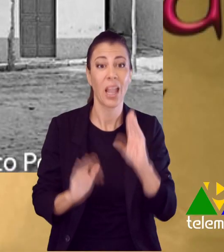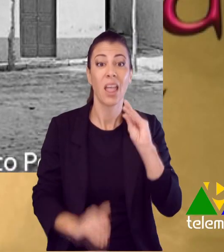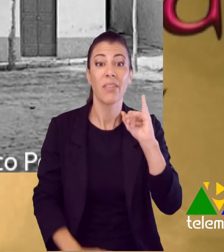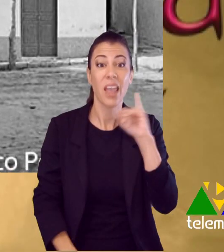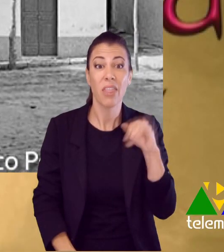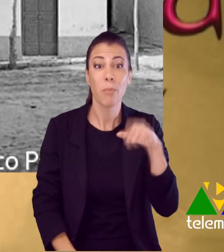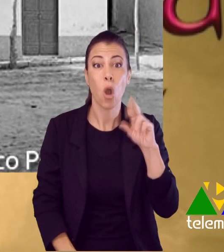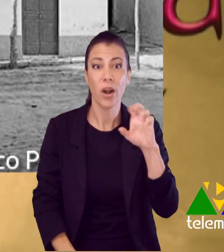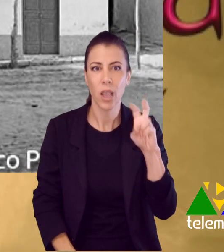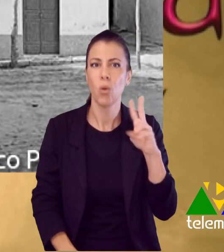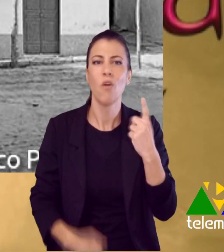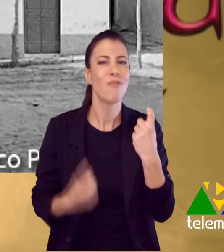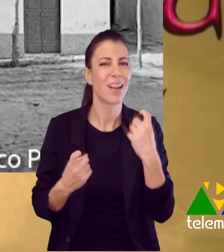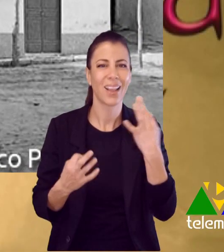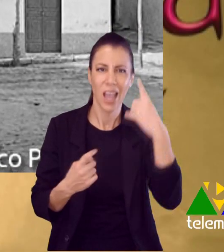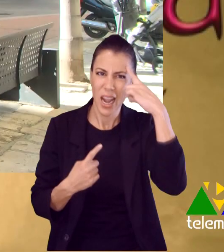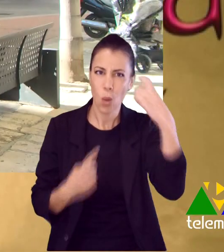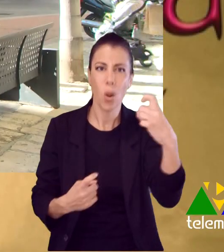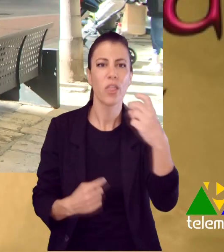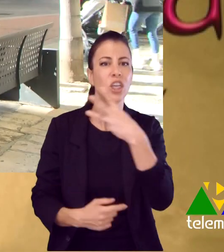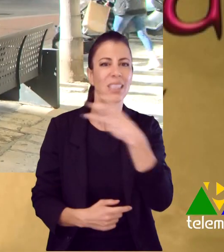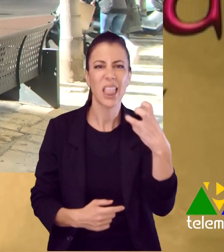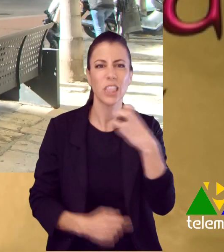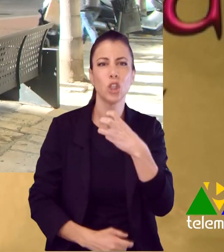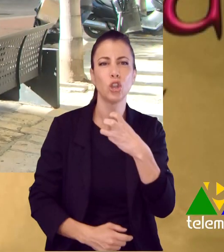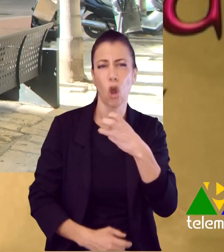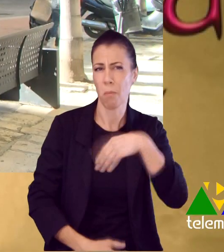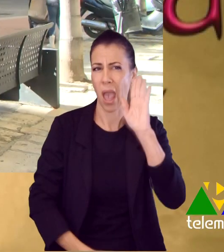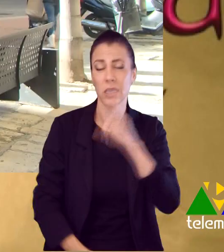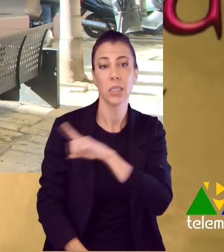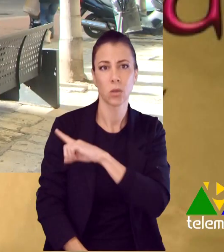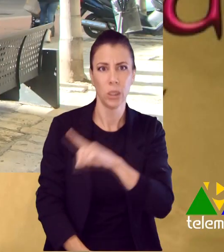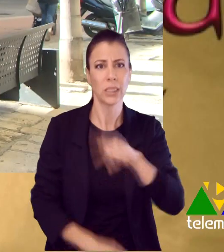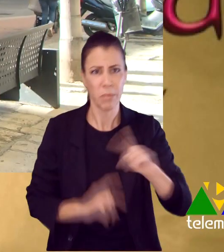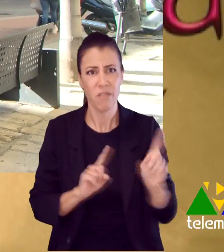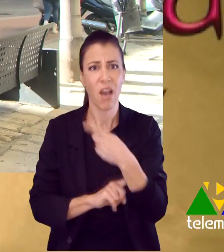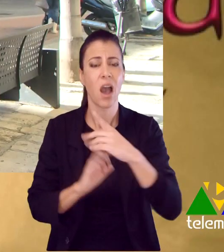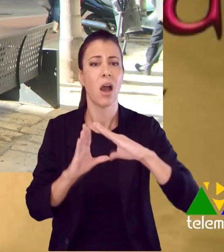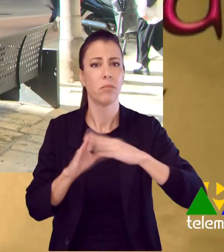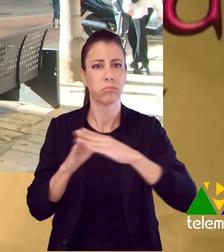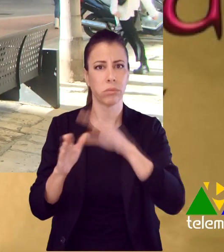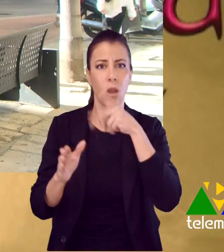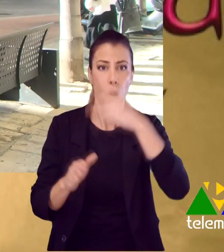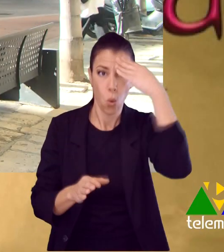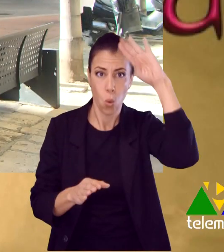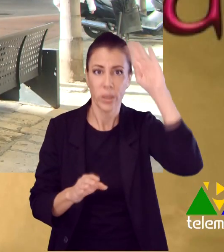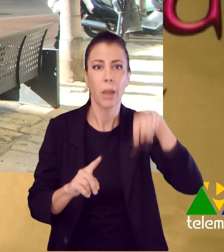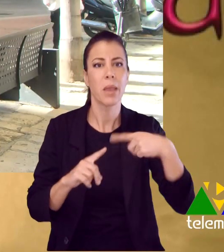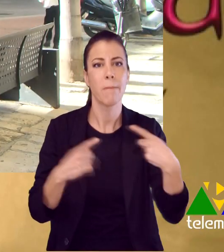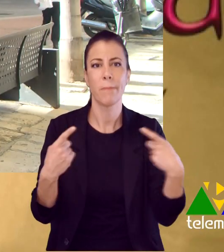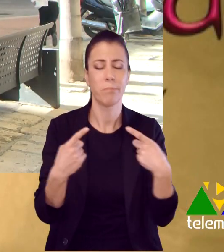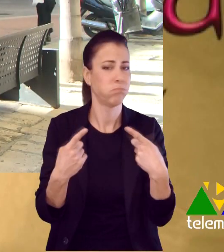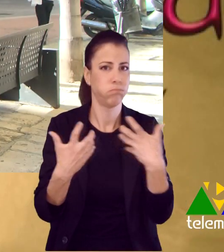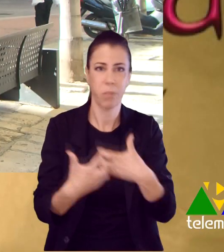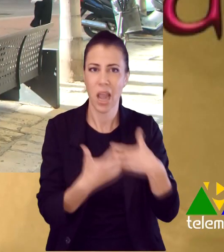un recuerdo a los 300 y pico soldados motrileños que también estuvieron en Cuba y que también pelearon por la patria,